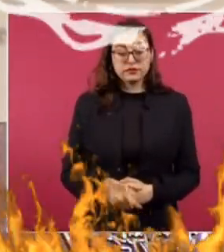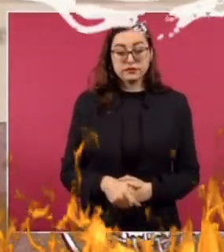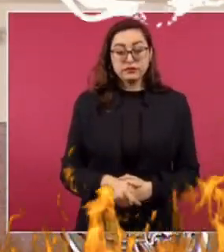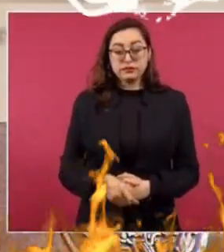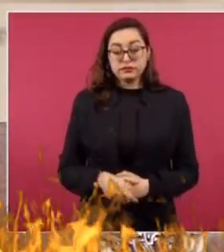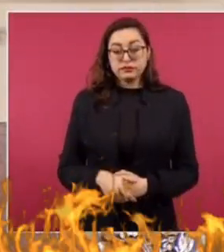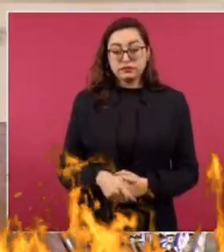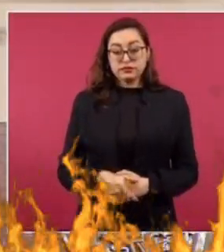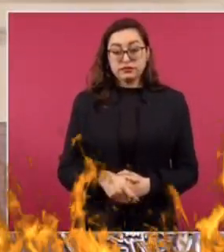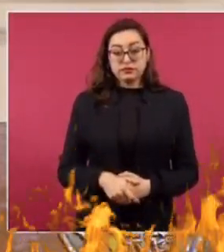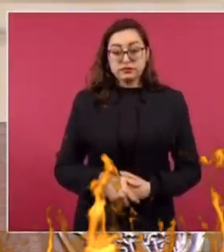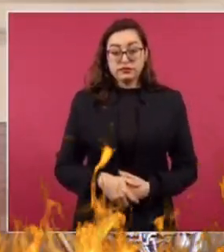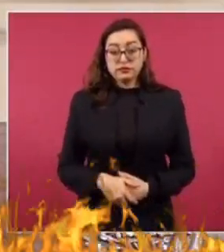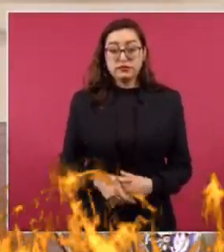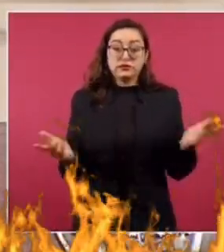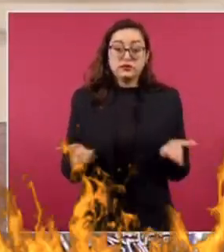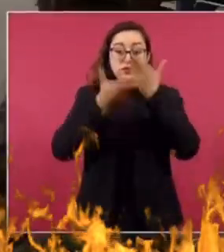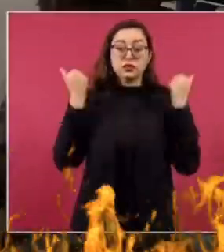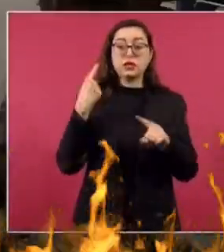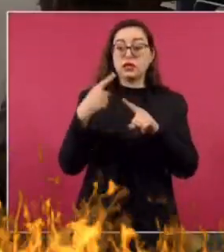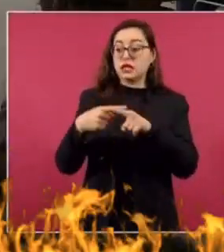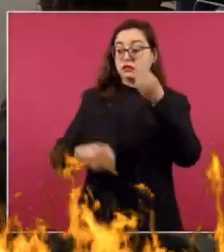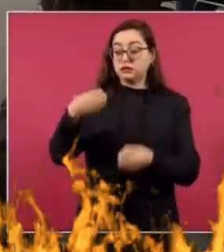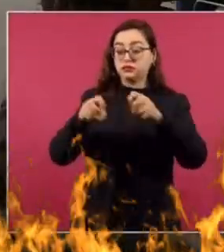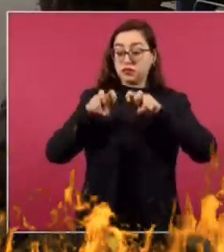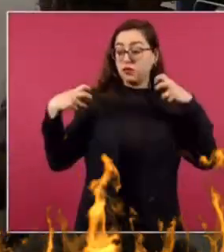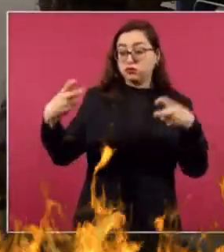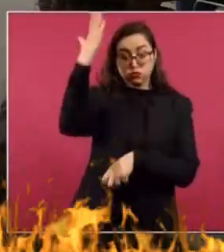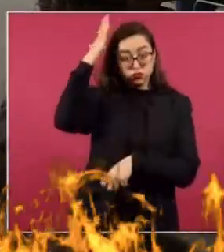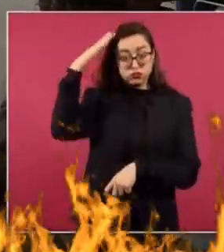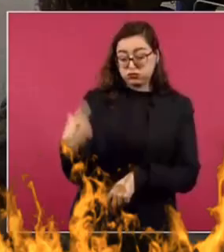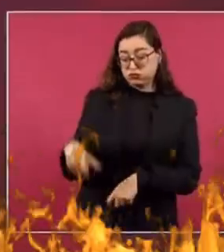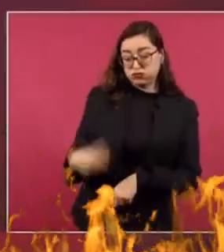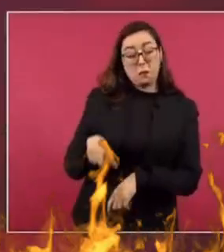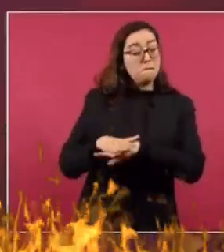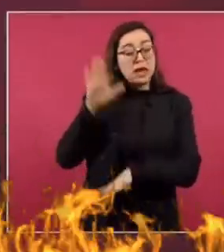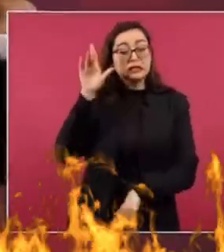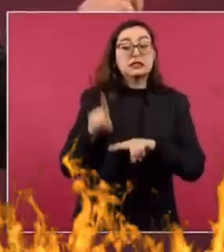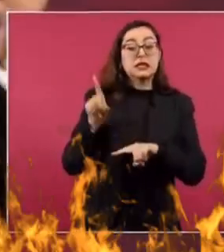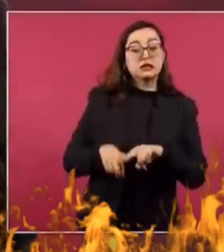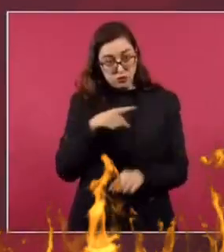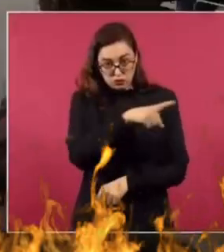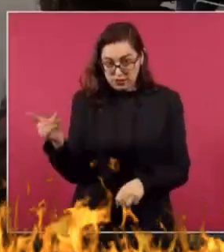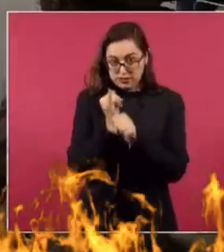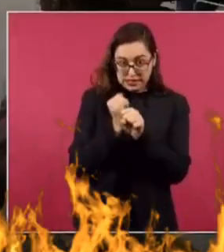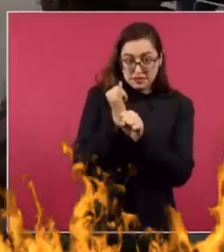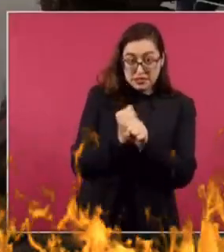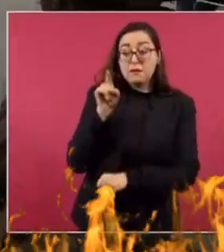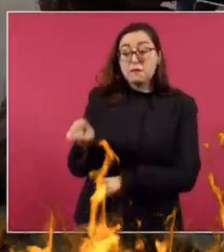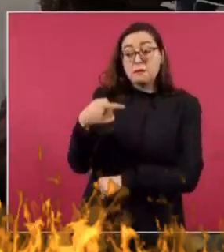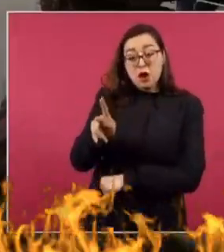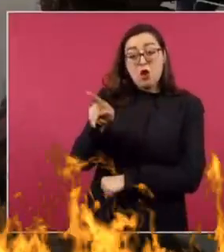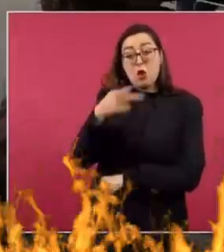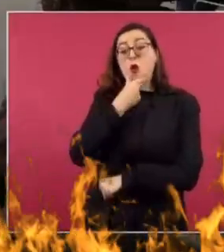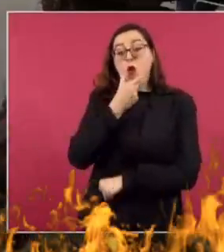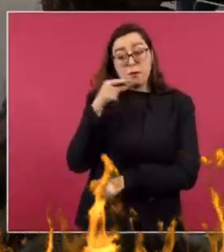No sé si sea el más rico, eso ustedes lo van a investigar. No estoy sosteniendo eso. Pero ese ministro fue